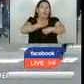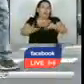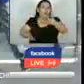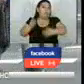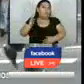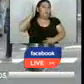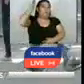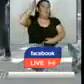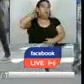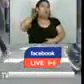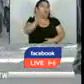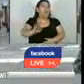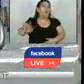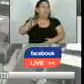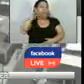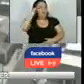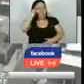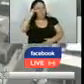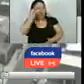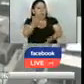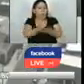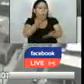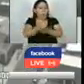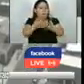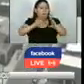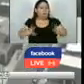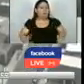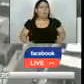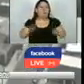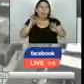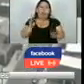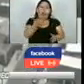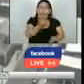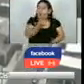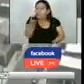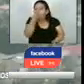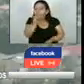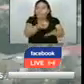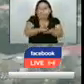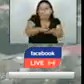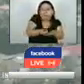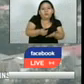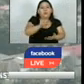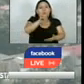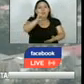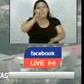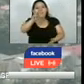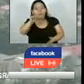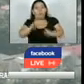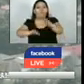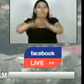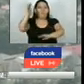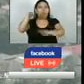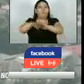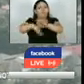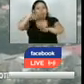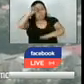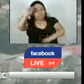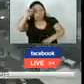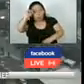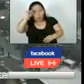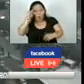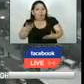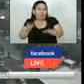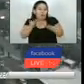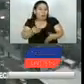futuro será mejor y proponen que el gobierno quite el IVA a los productos básicos, subir el salario mínimo, mantener los